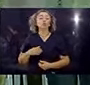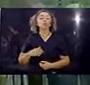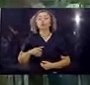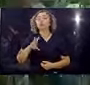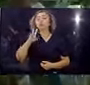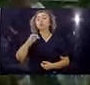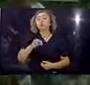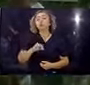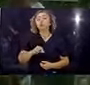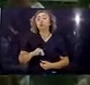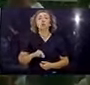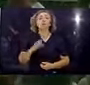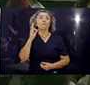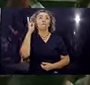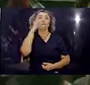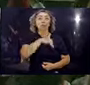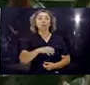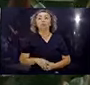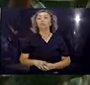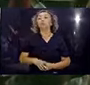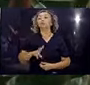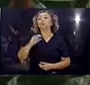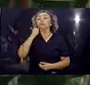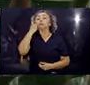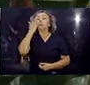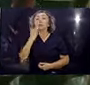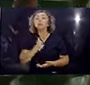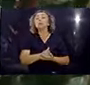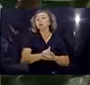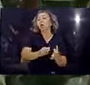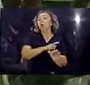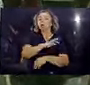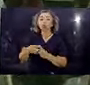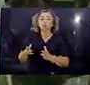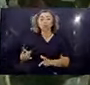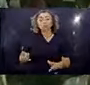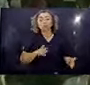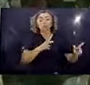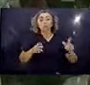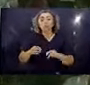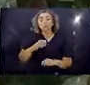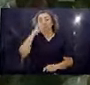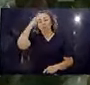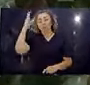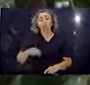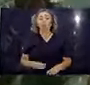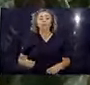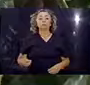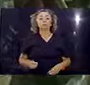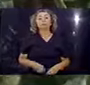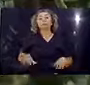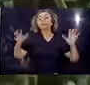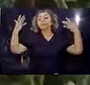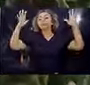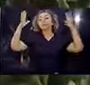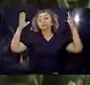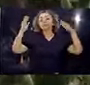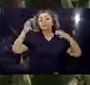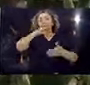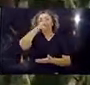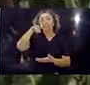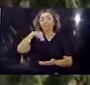No robar y no traicionar al pueblo de México viva Mérida viv viva